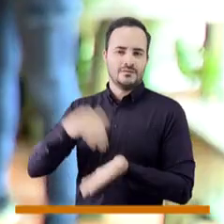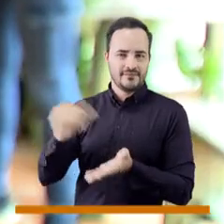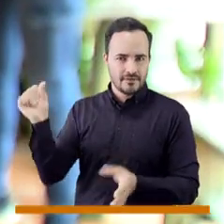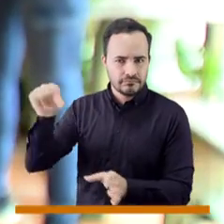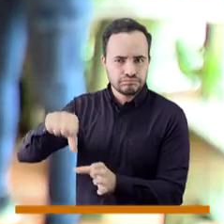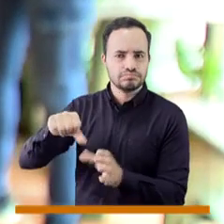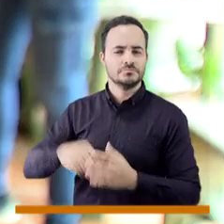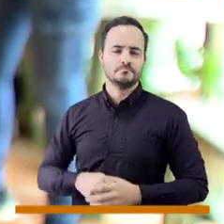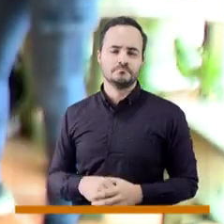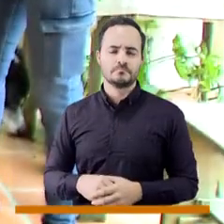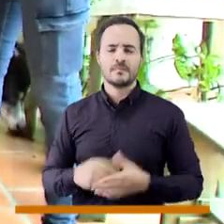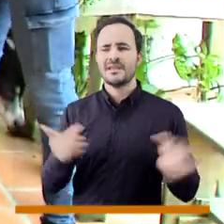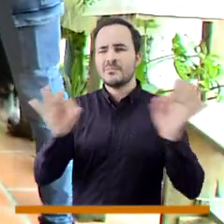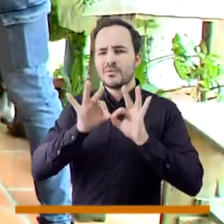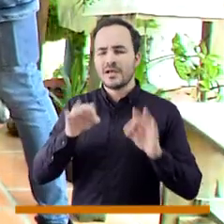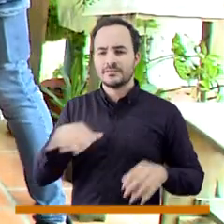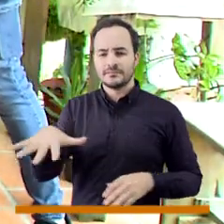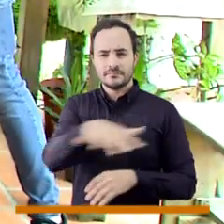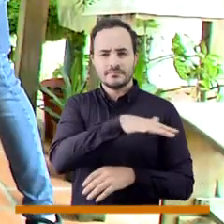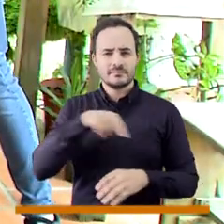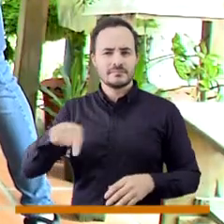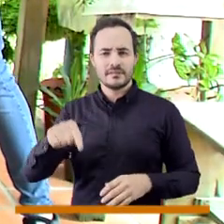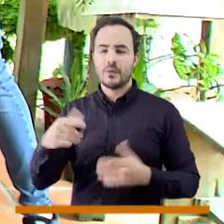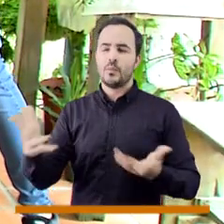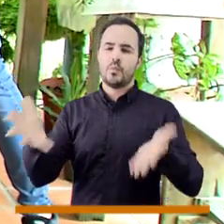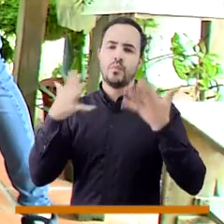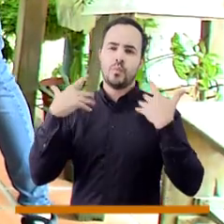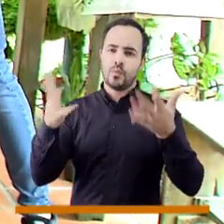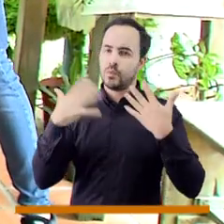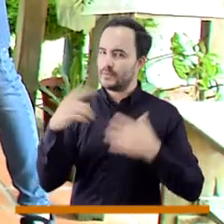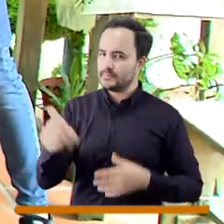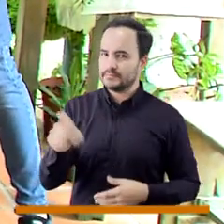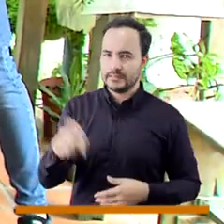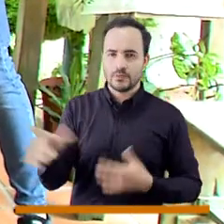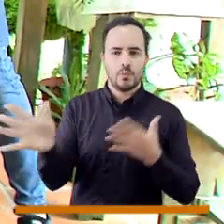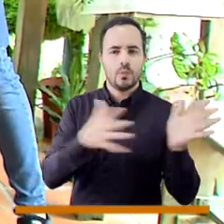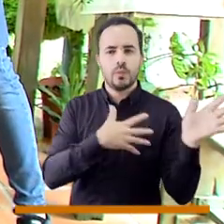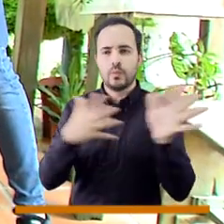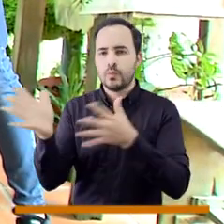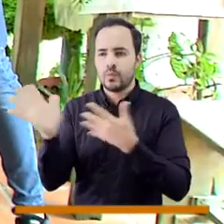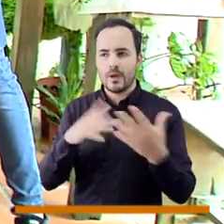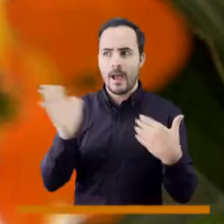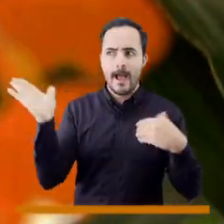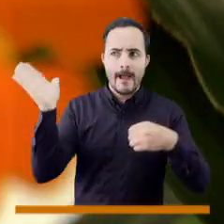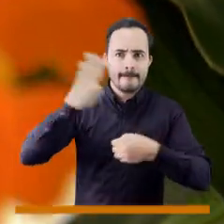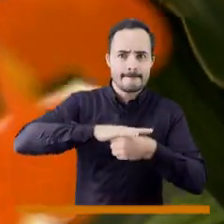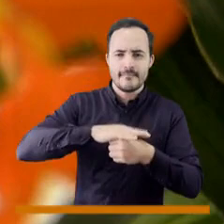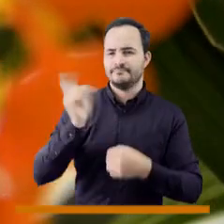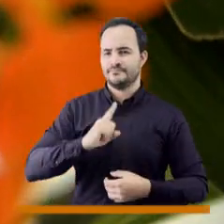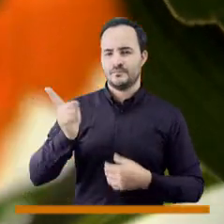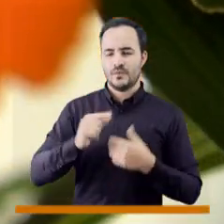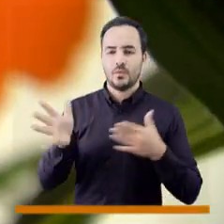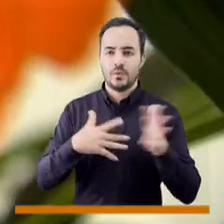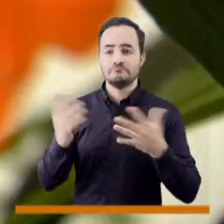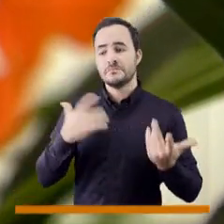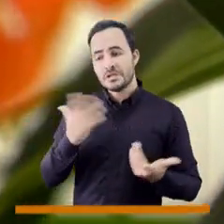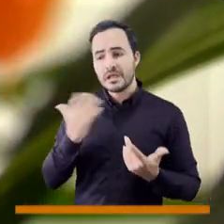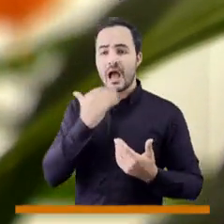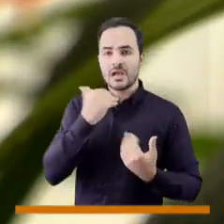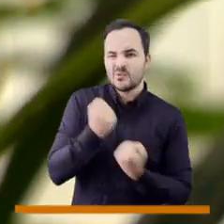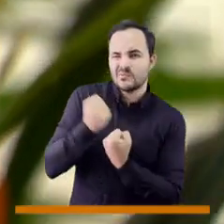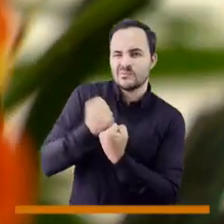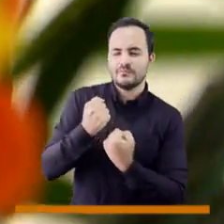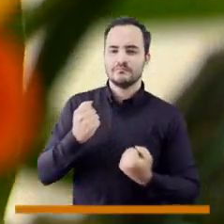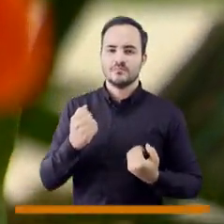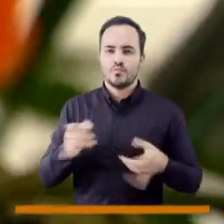completo para volverlas a regar. Tenerlas en un lugar con bastante aireación y ya abonarlas